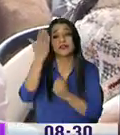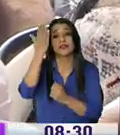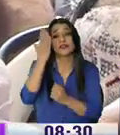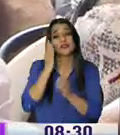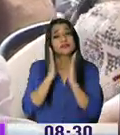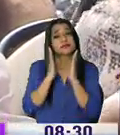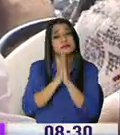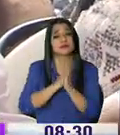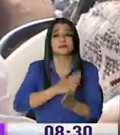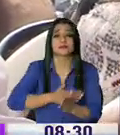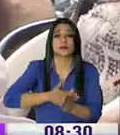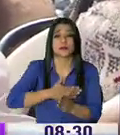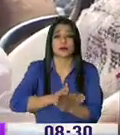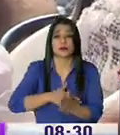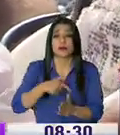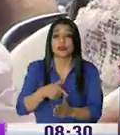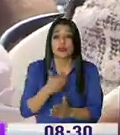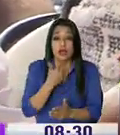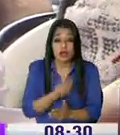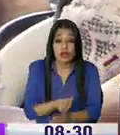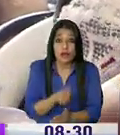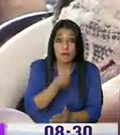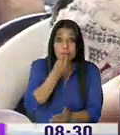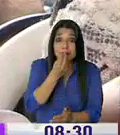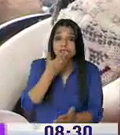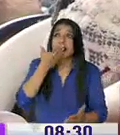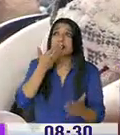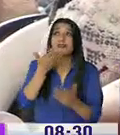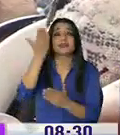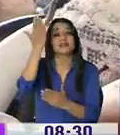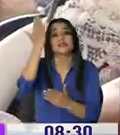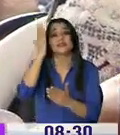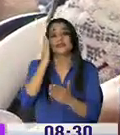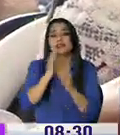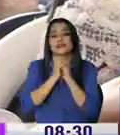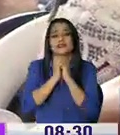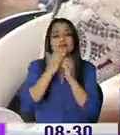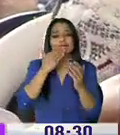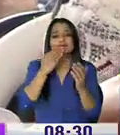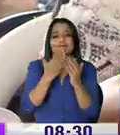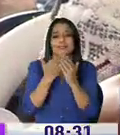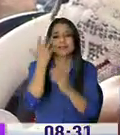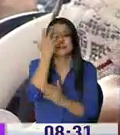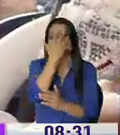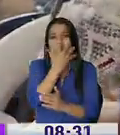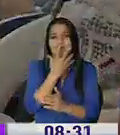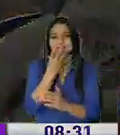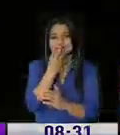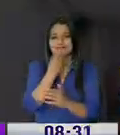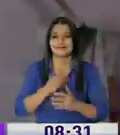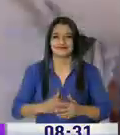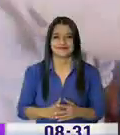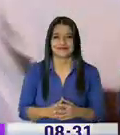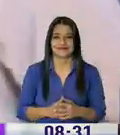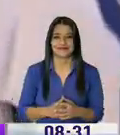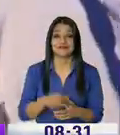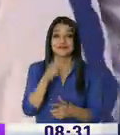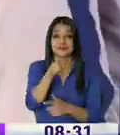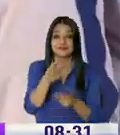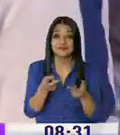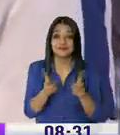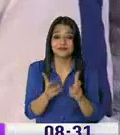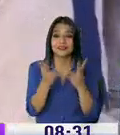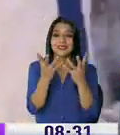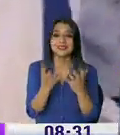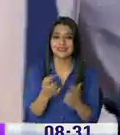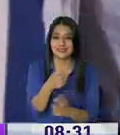favor. Cada que cojo un bocado, a mi Diosito le he de rogar, Diosito lindo. Si usted también quiere ser